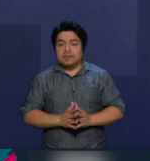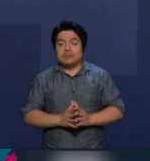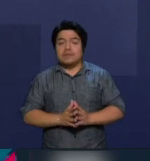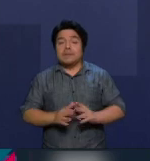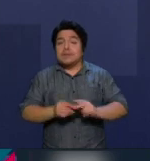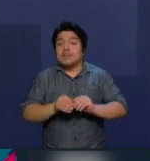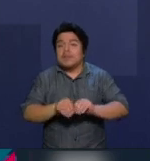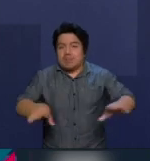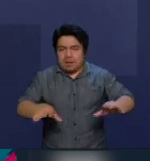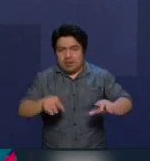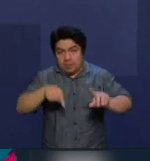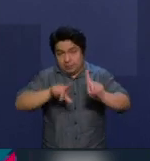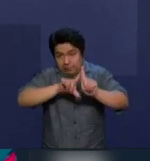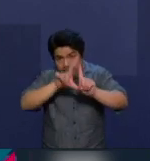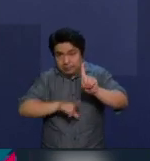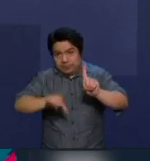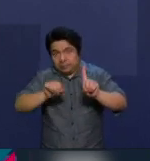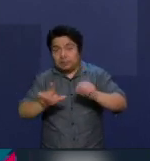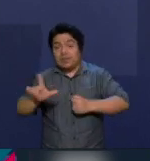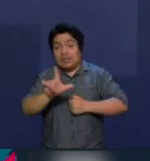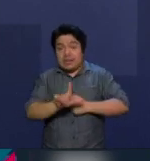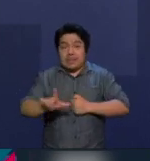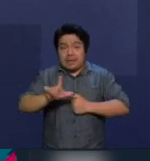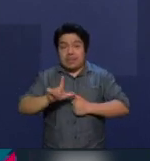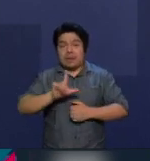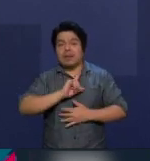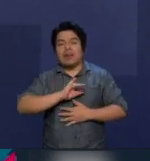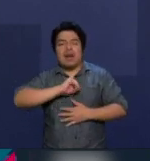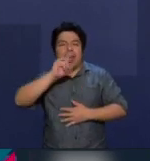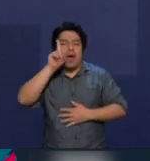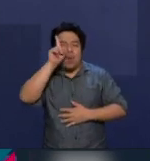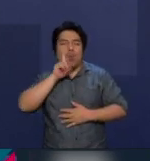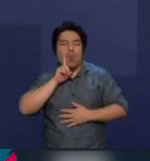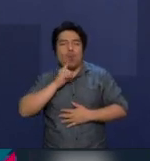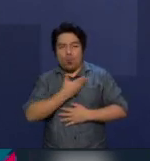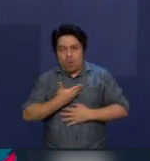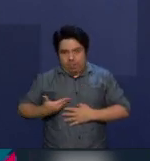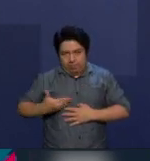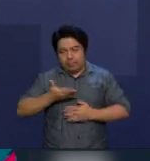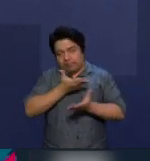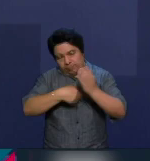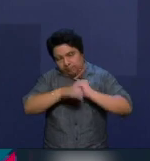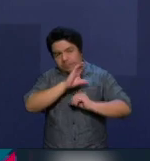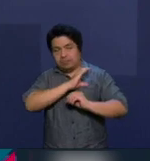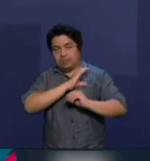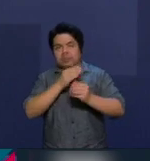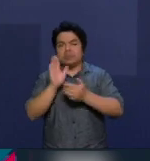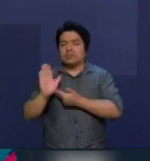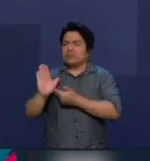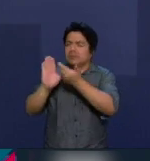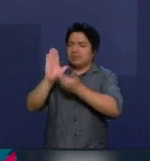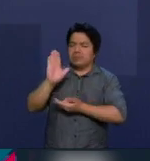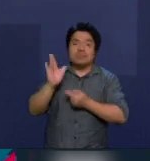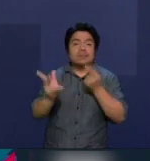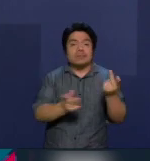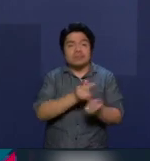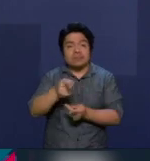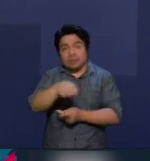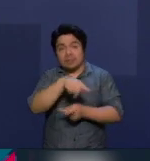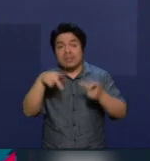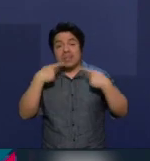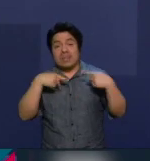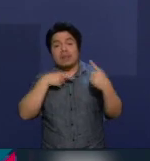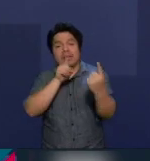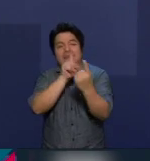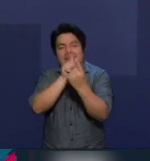Iniciamos con información nacional y le cuento que este lunes la virtual presidenta electa de México, Claudia Sheinbaum, presentó los resultados de las encuestas ciudadanas que realizó